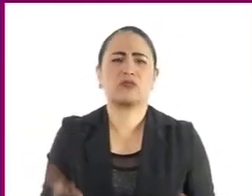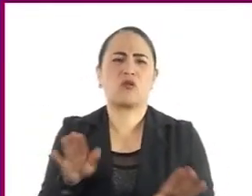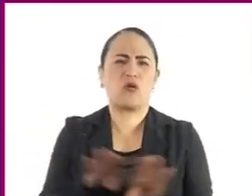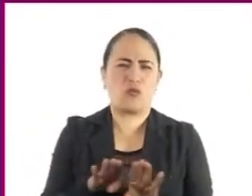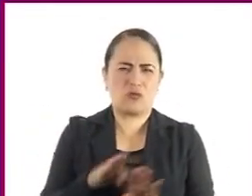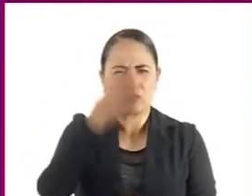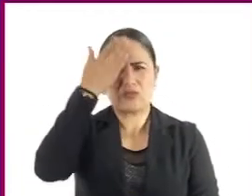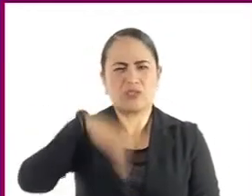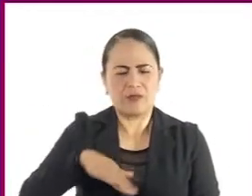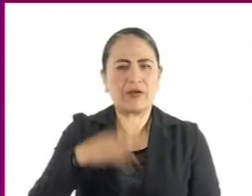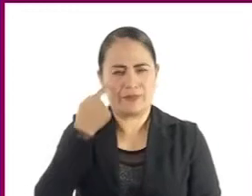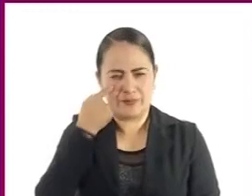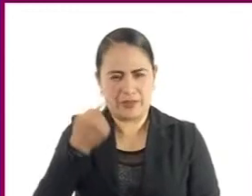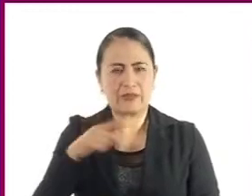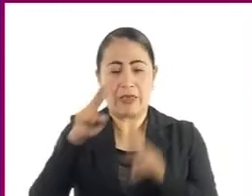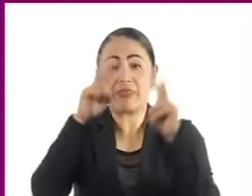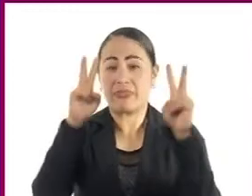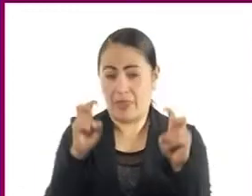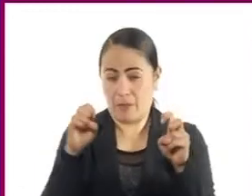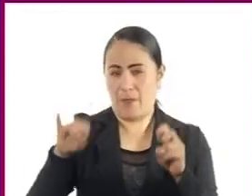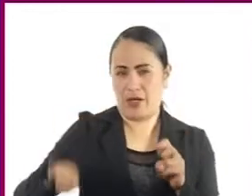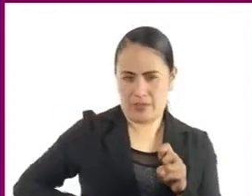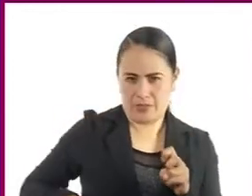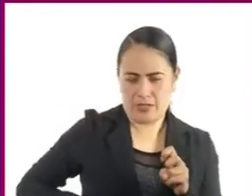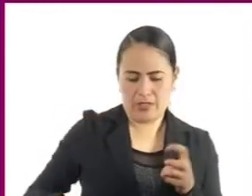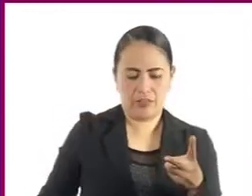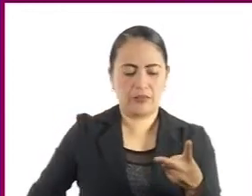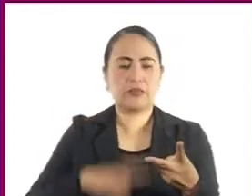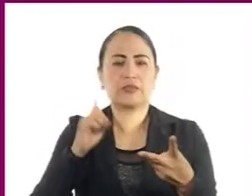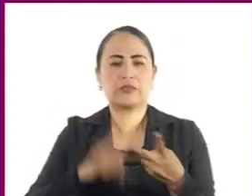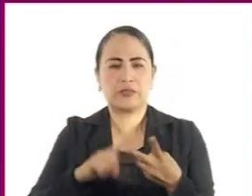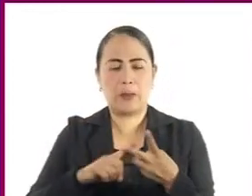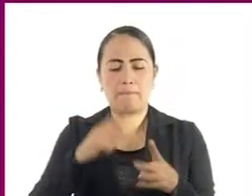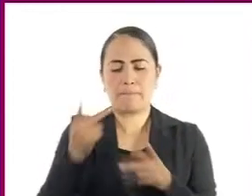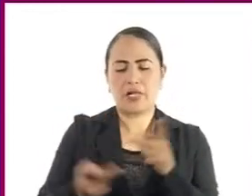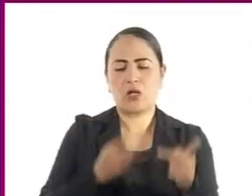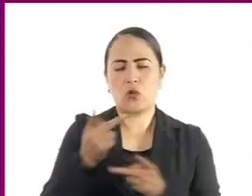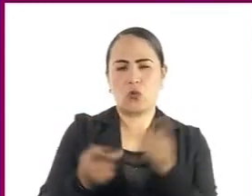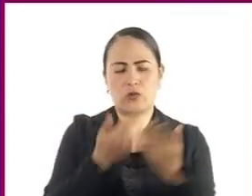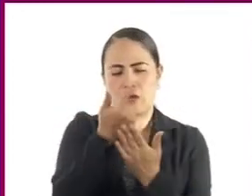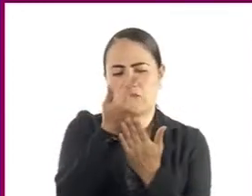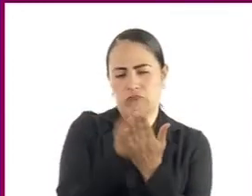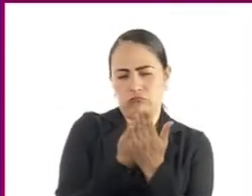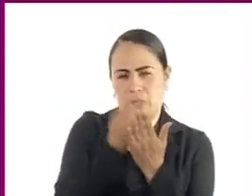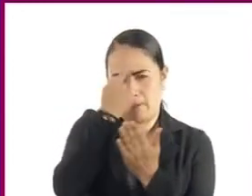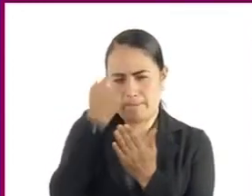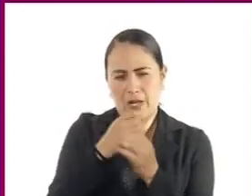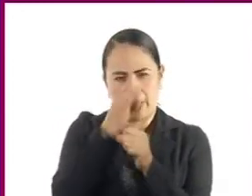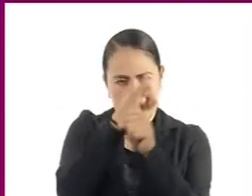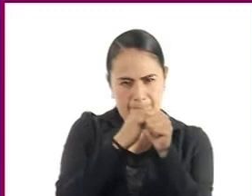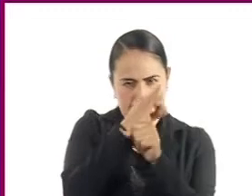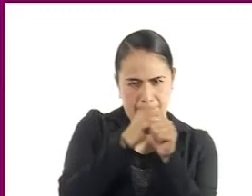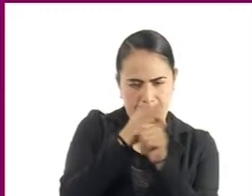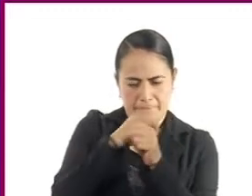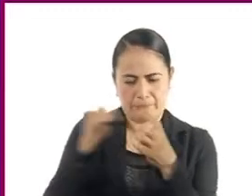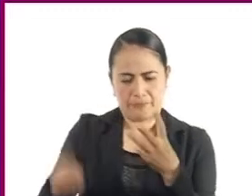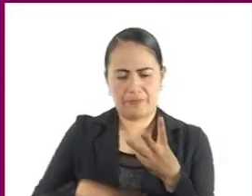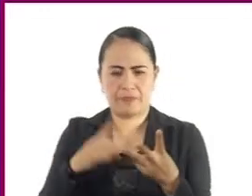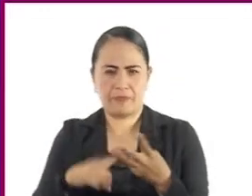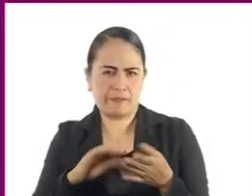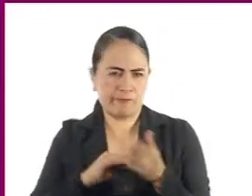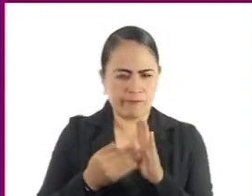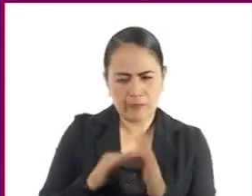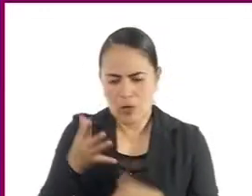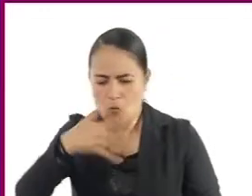ingredientes son tema de interés, lista de preguntas guía para el desarrollo de la investigación, estrategias